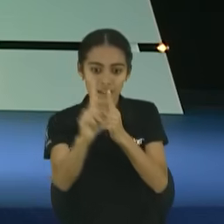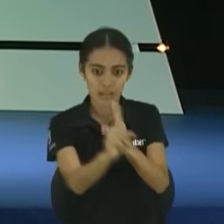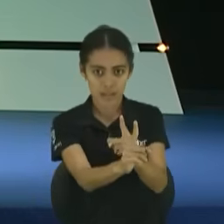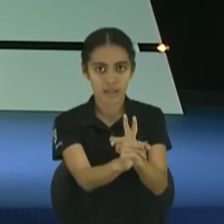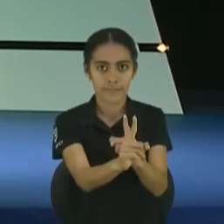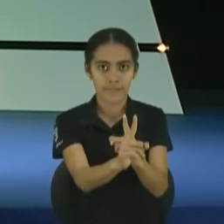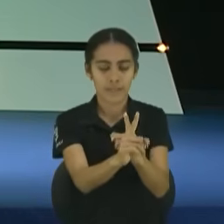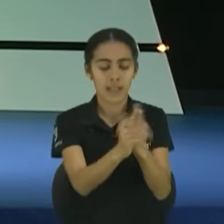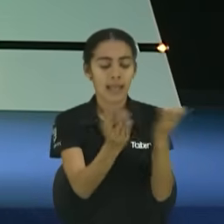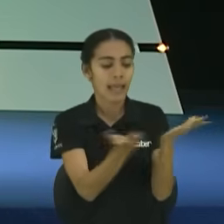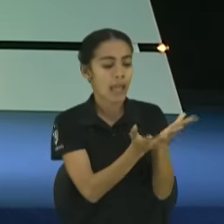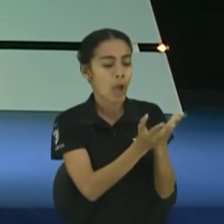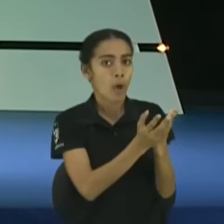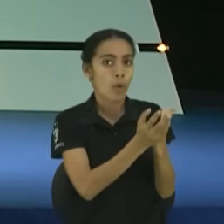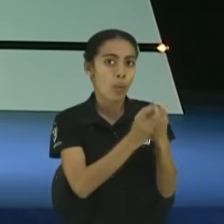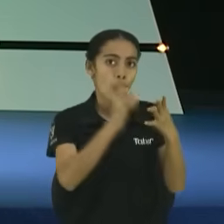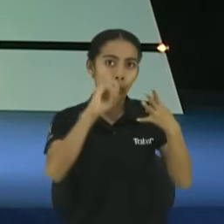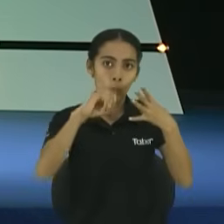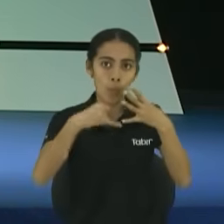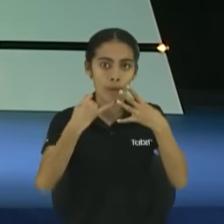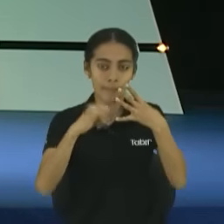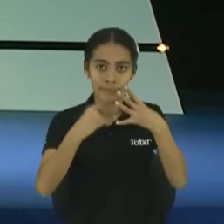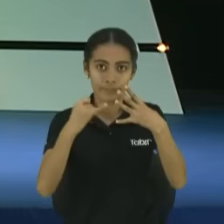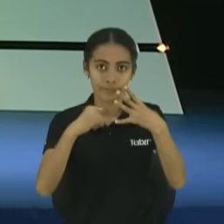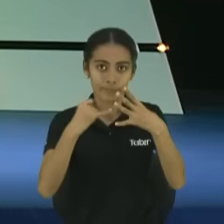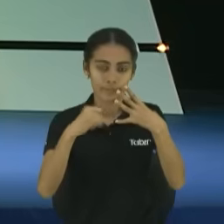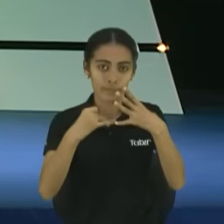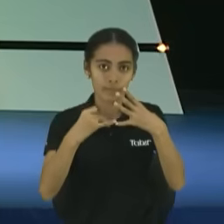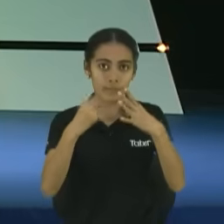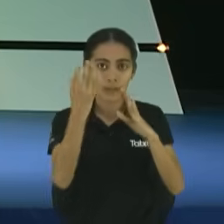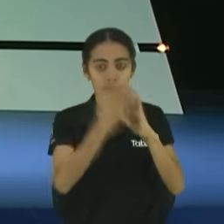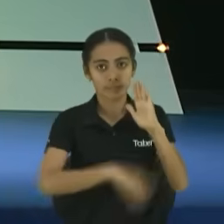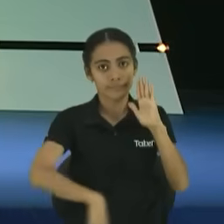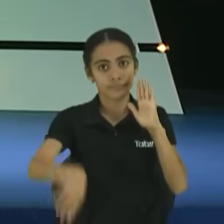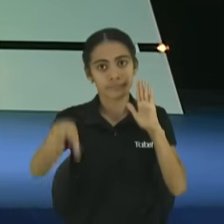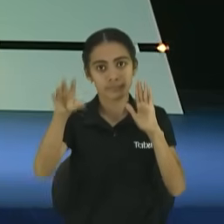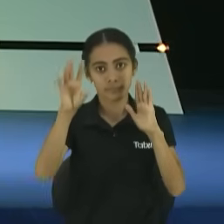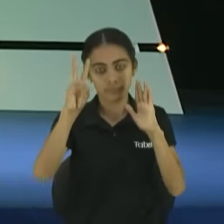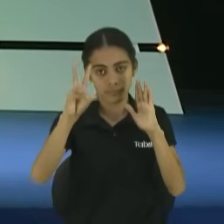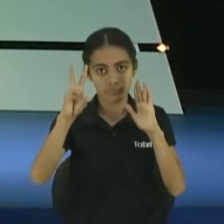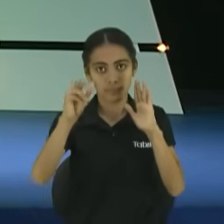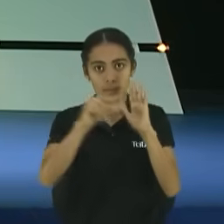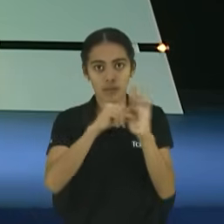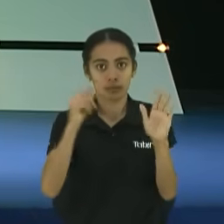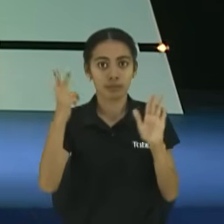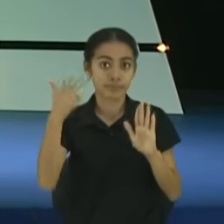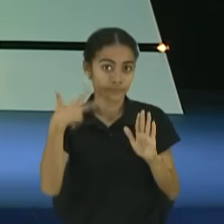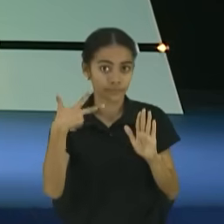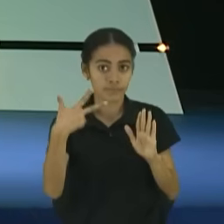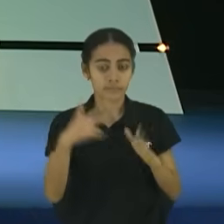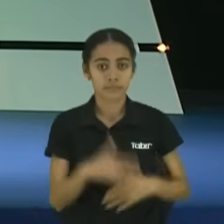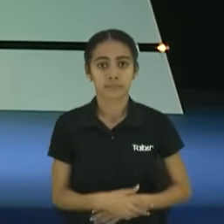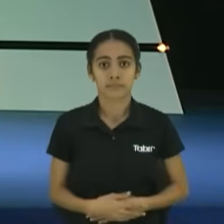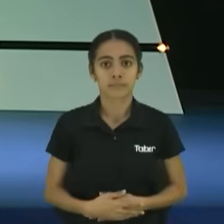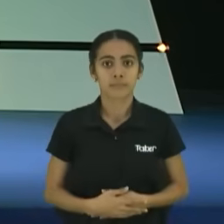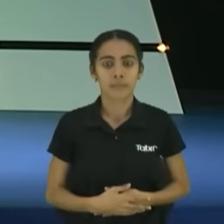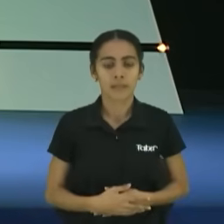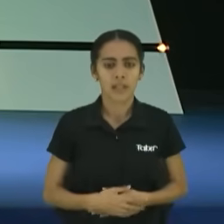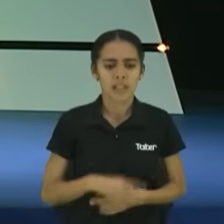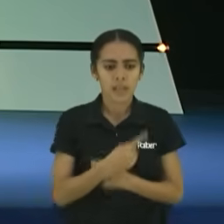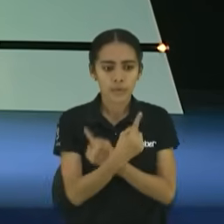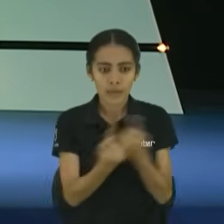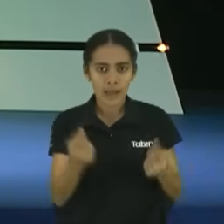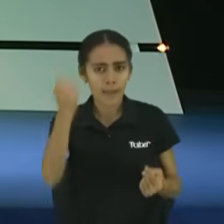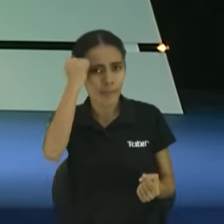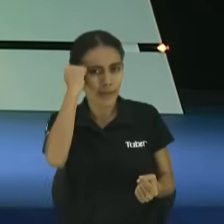Juan 16, 13. Evangelio de Juan, capítulo 16, versículo 13. Si alguien está aprendiendo algo, dígame un fuerte